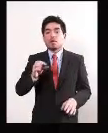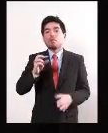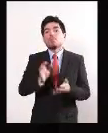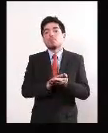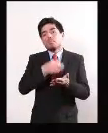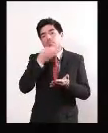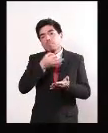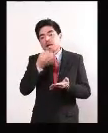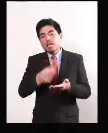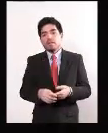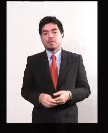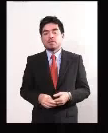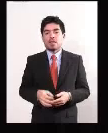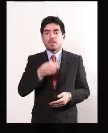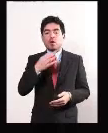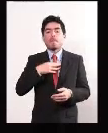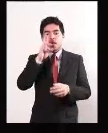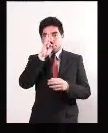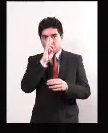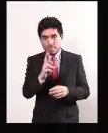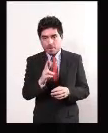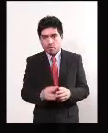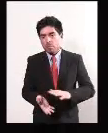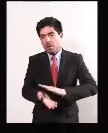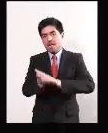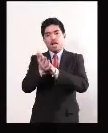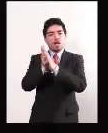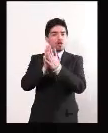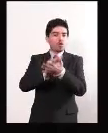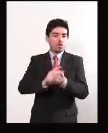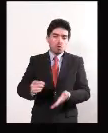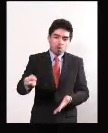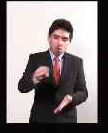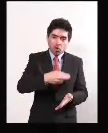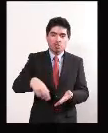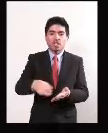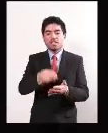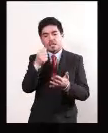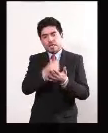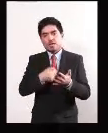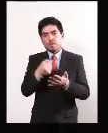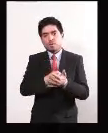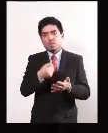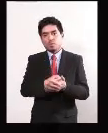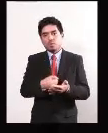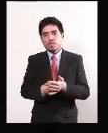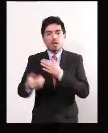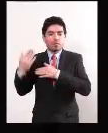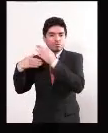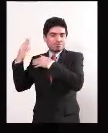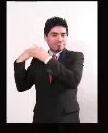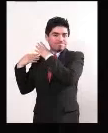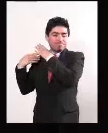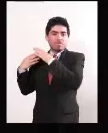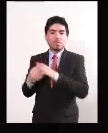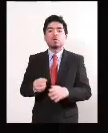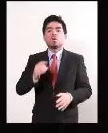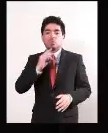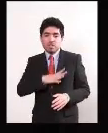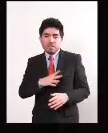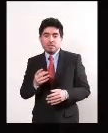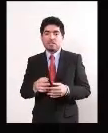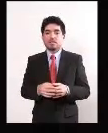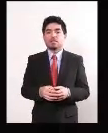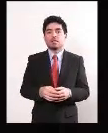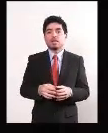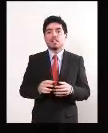que mi respeto es para todos y todas quienes han luchado en el transcurso de la historia por un Chile